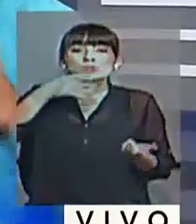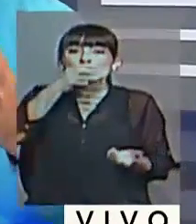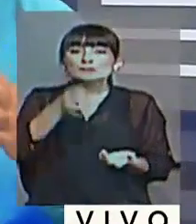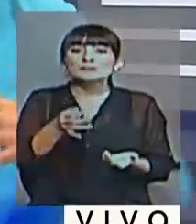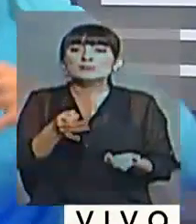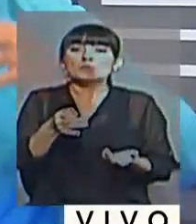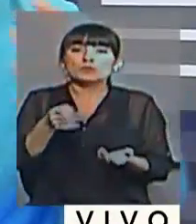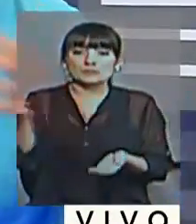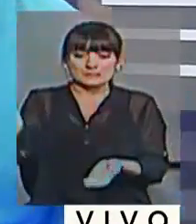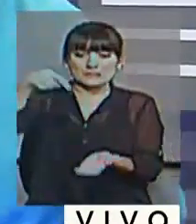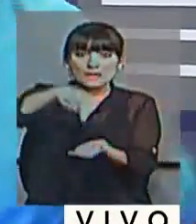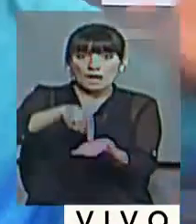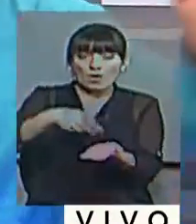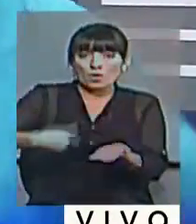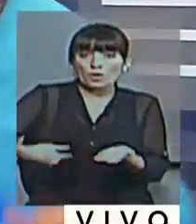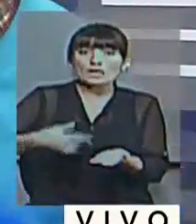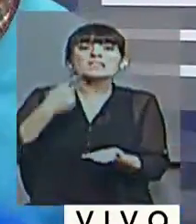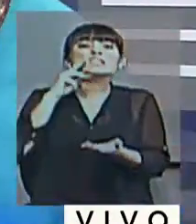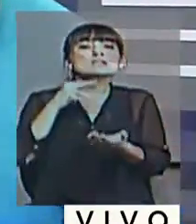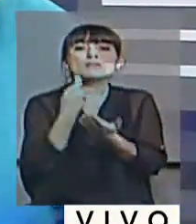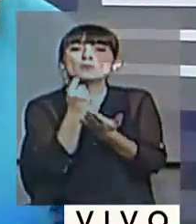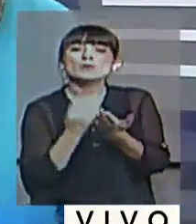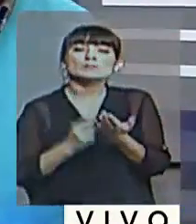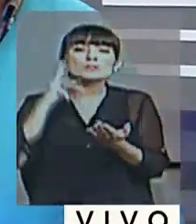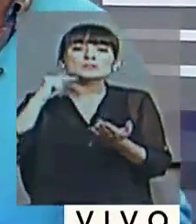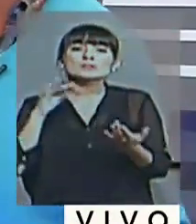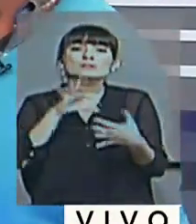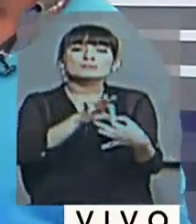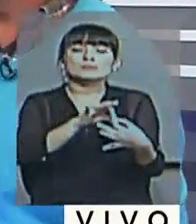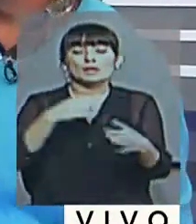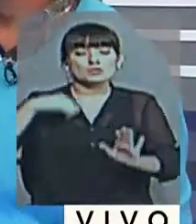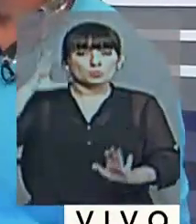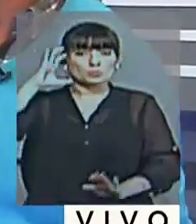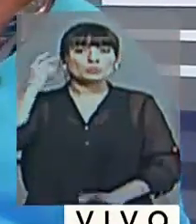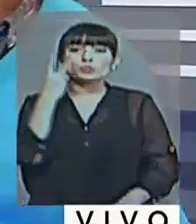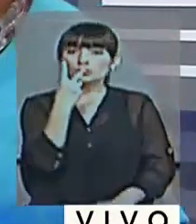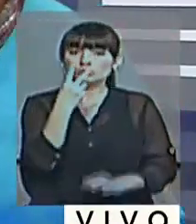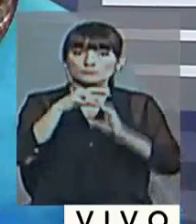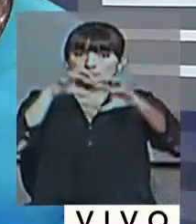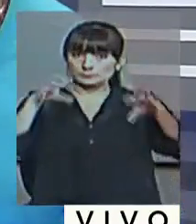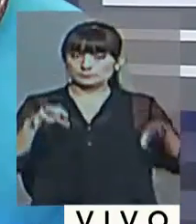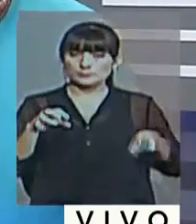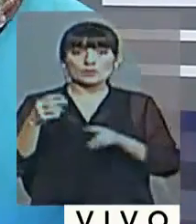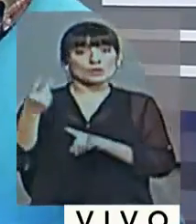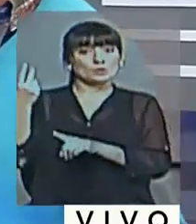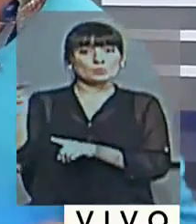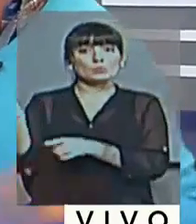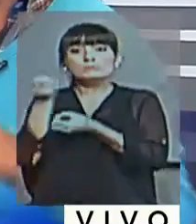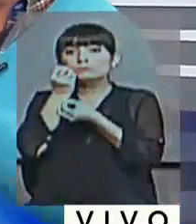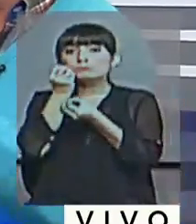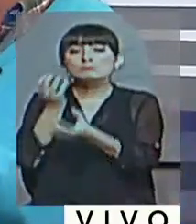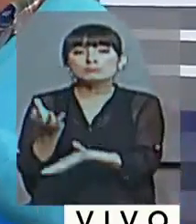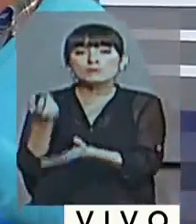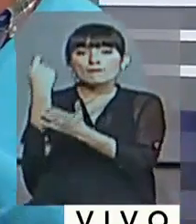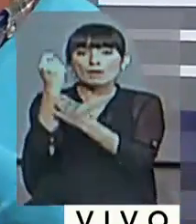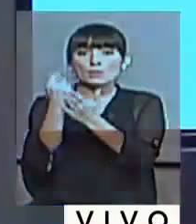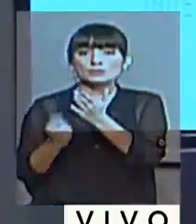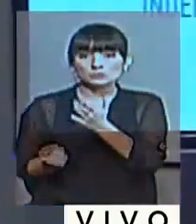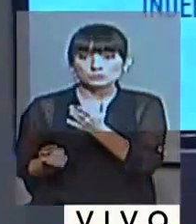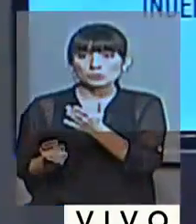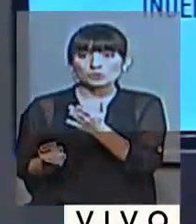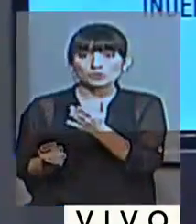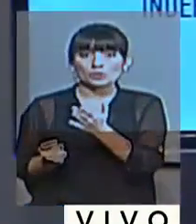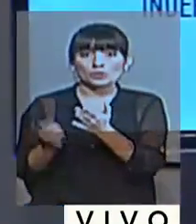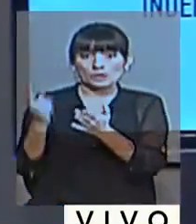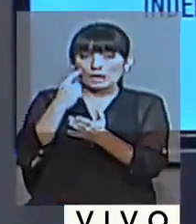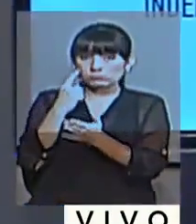planteamiento común, sin convergencia, sin evaluación. Mira, yo escucho dos cosas. Escucho tu declaración respecto a tu evaluación, Germán, respecto